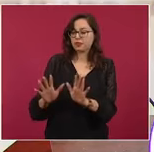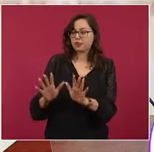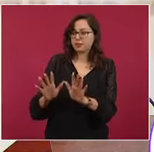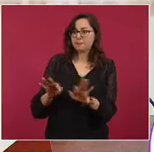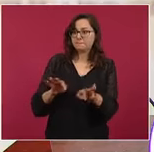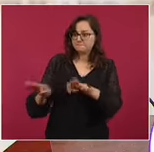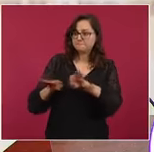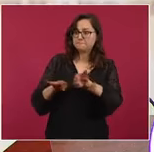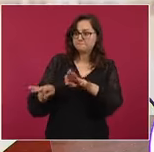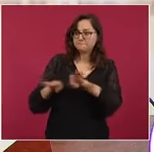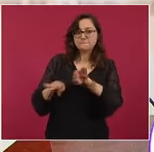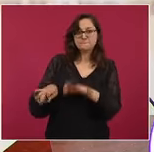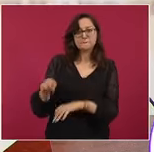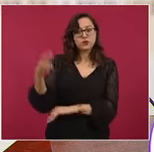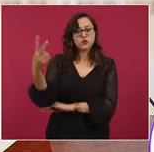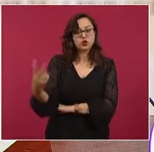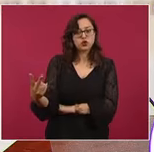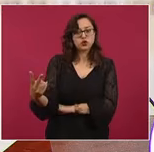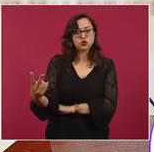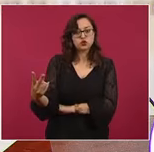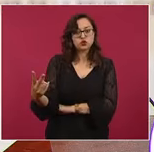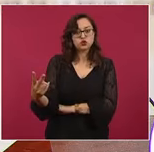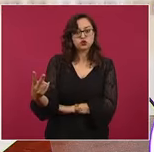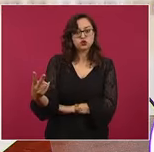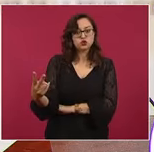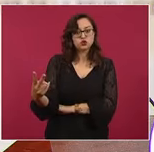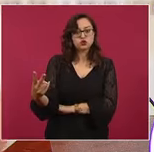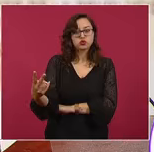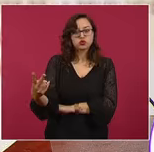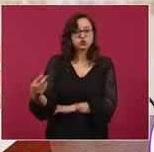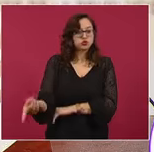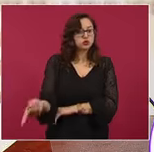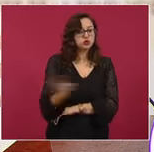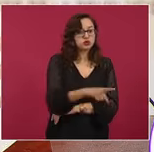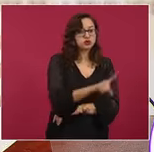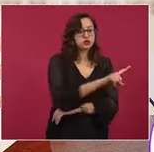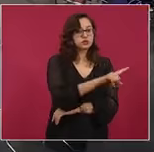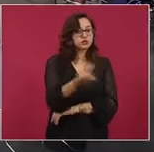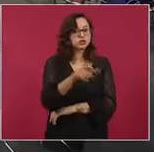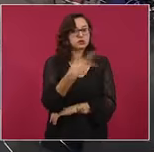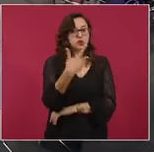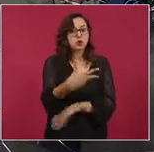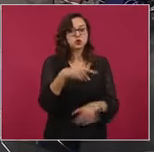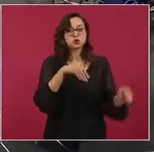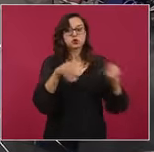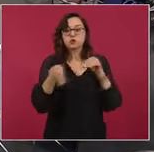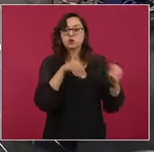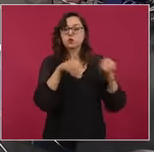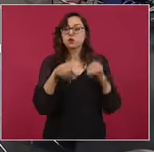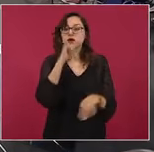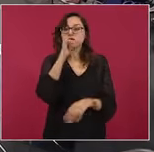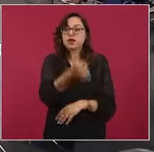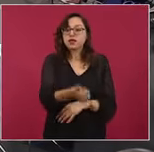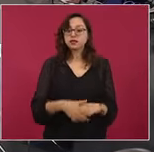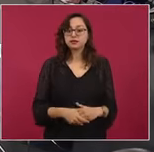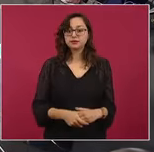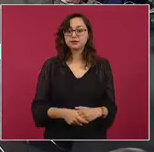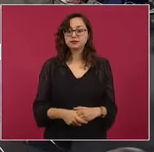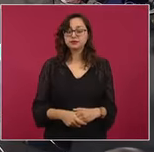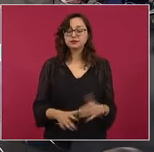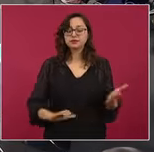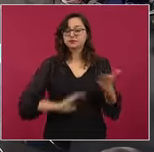funcionando. En solo 2 hay inversión. En 108 tienen los contratos